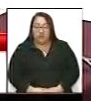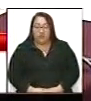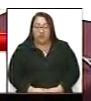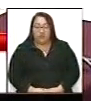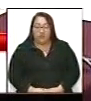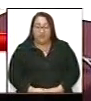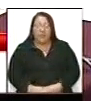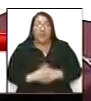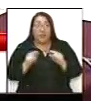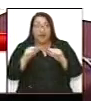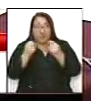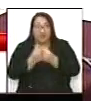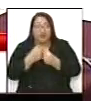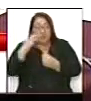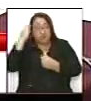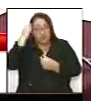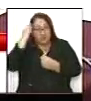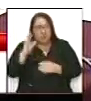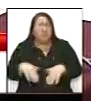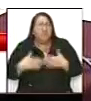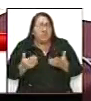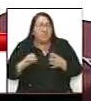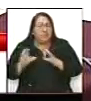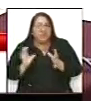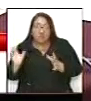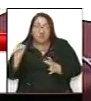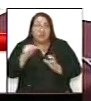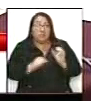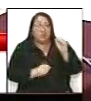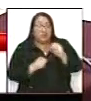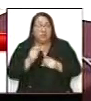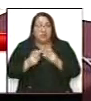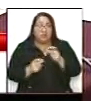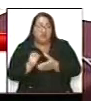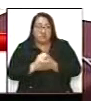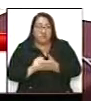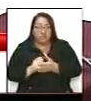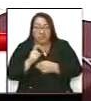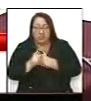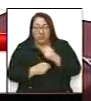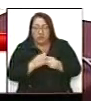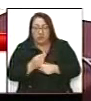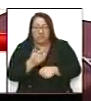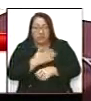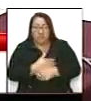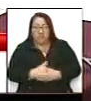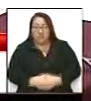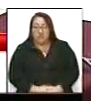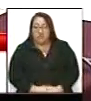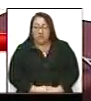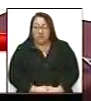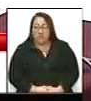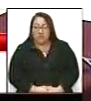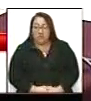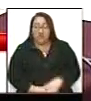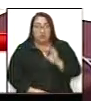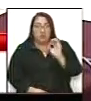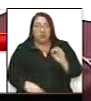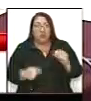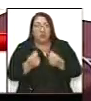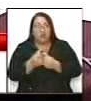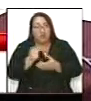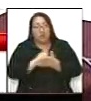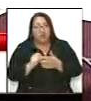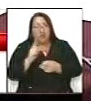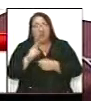que el partido pueda llevar personas que estén inscritas 1 año antes, el mismo partido tiene que estar inscrito